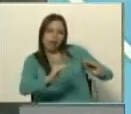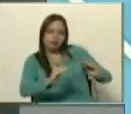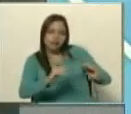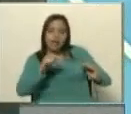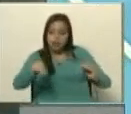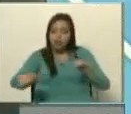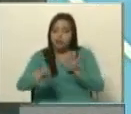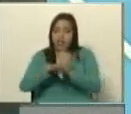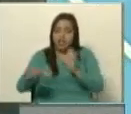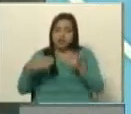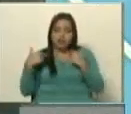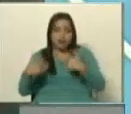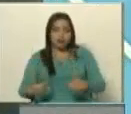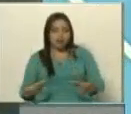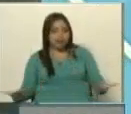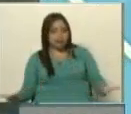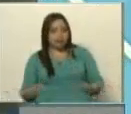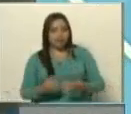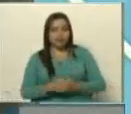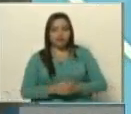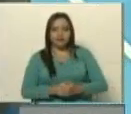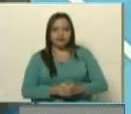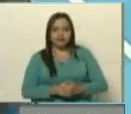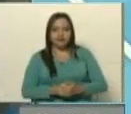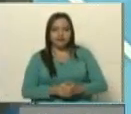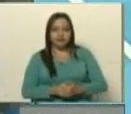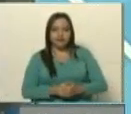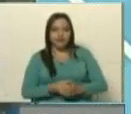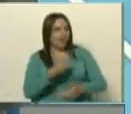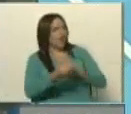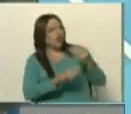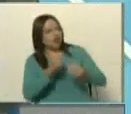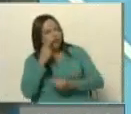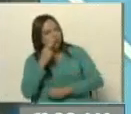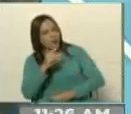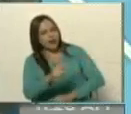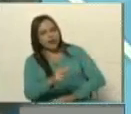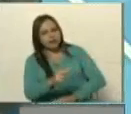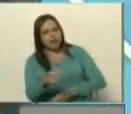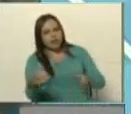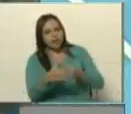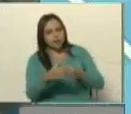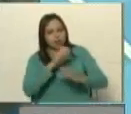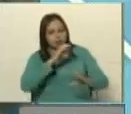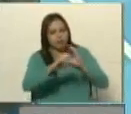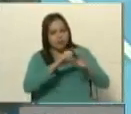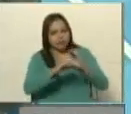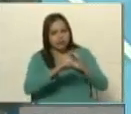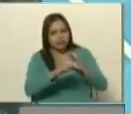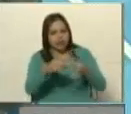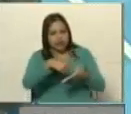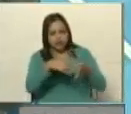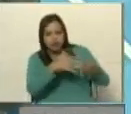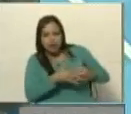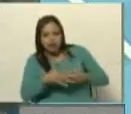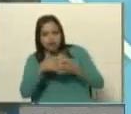un derecho humano. ¿Y cómo se ve o cómo lo venden en los medios de los Estados Unidos, ¿no? Cuando habla, por